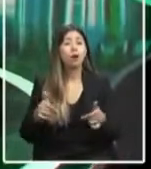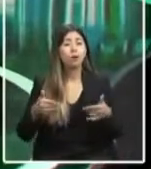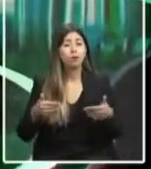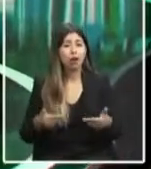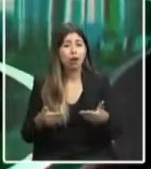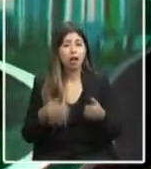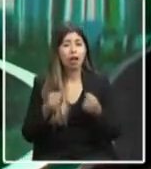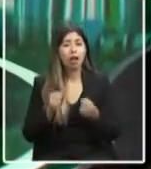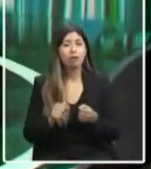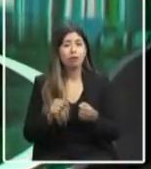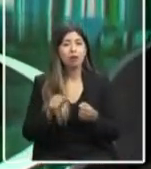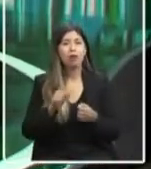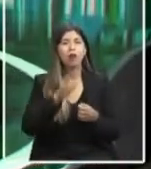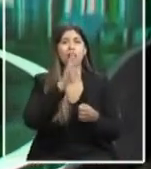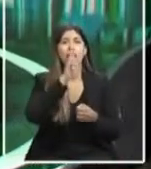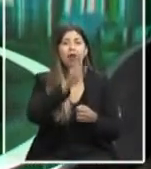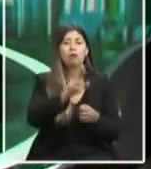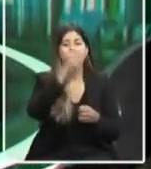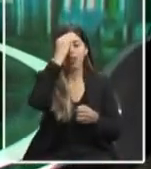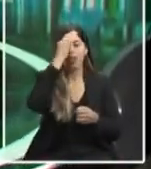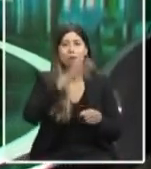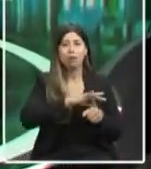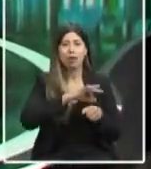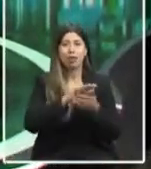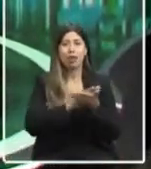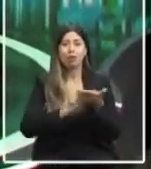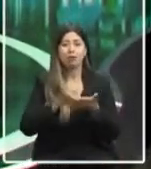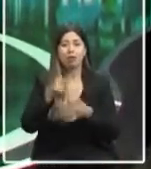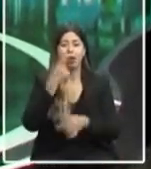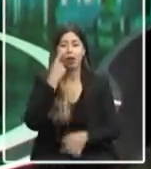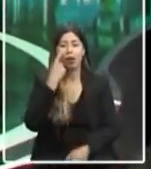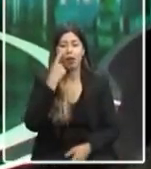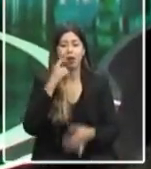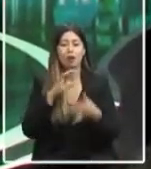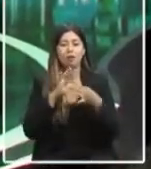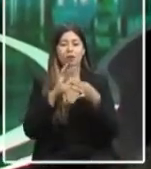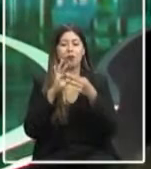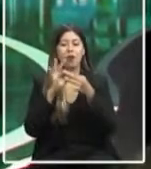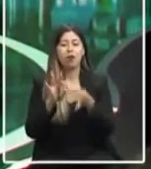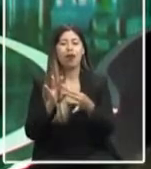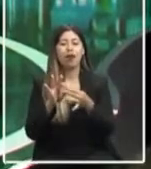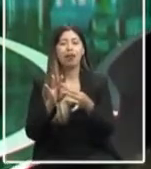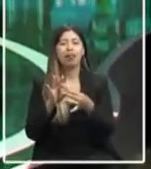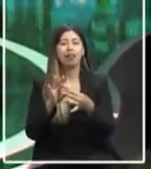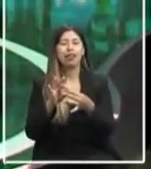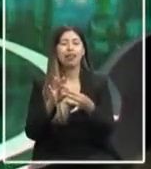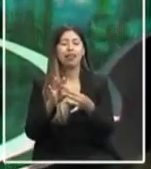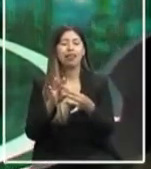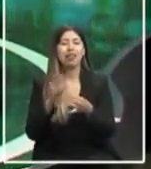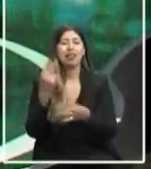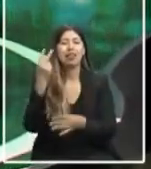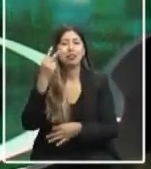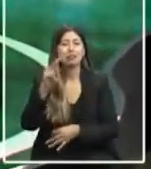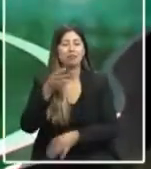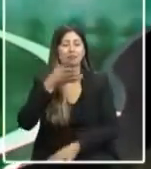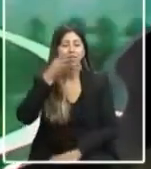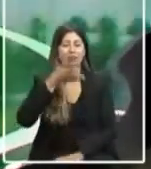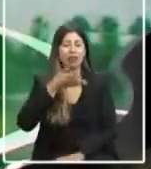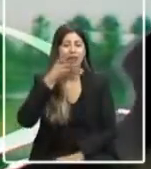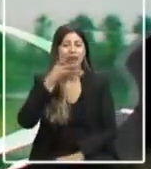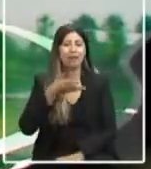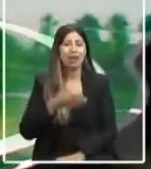obtener soluciones médicas, por ejemplo, con este tipo de conocimientos. Muchas gracias por esas palabras.